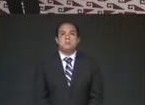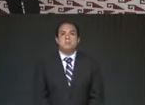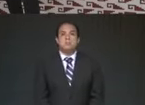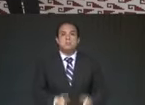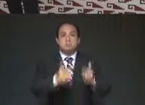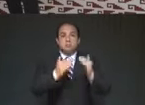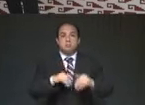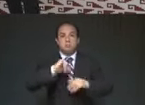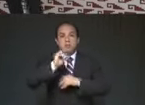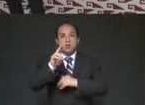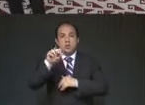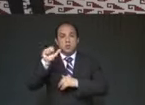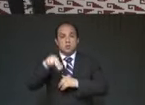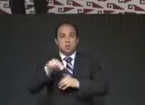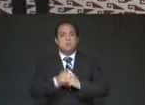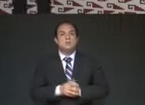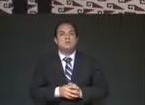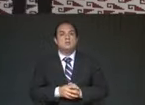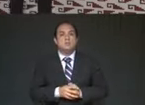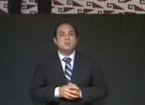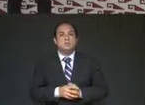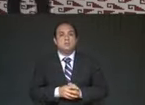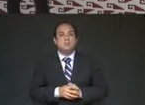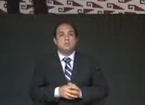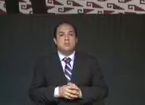Continuamos con Juan Raimundo Hernández, de Diario Basta.